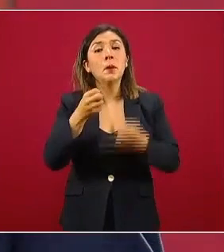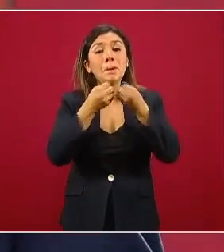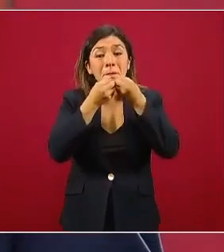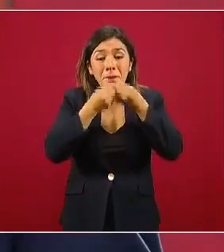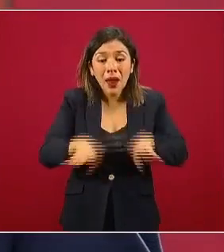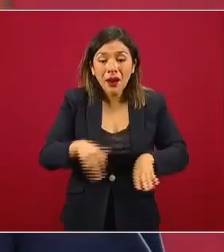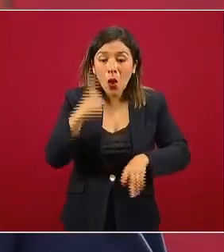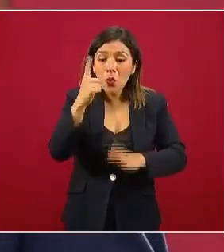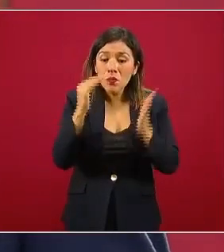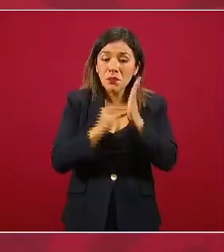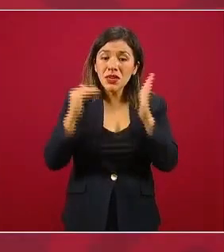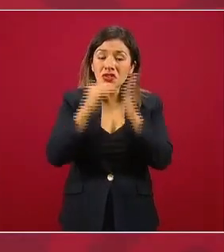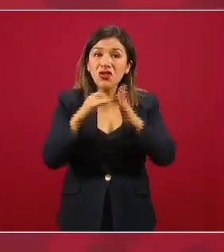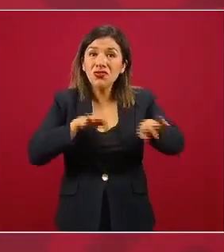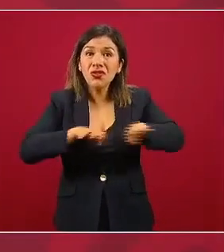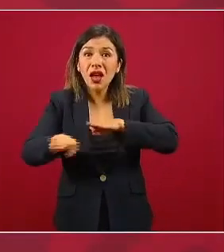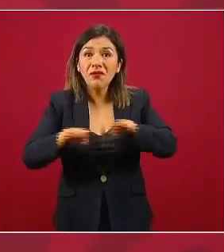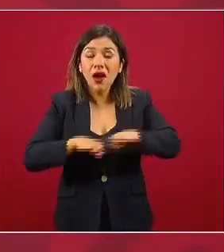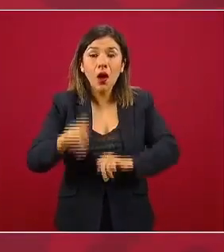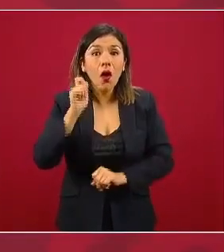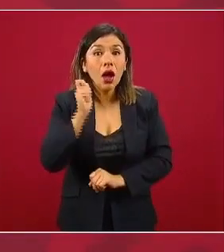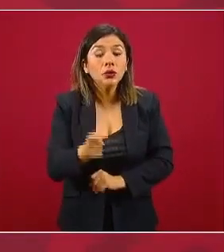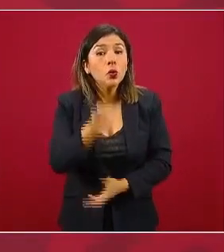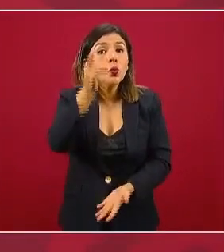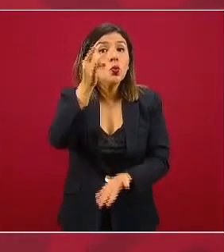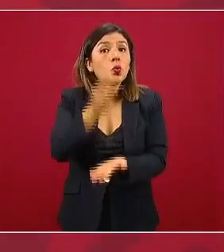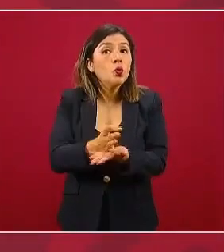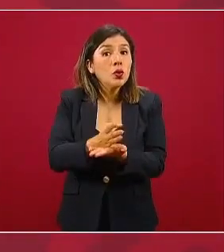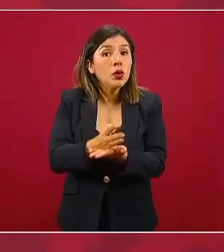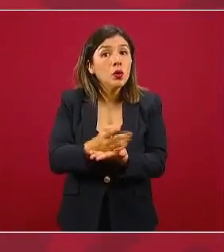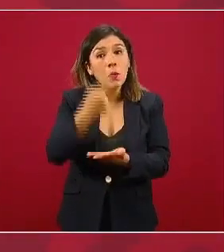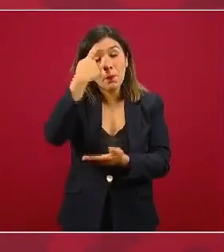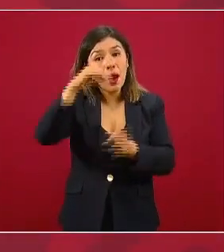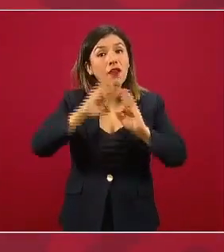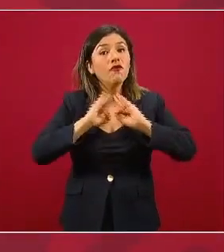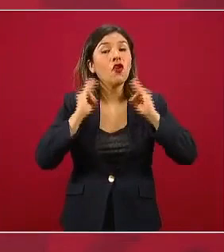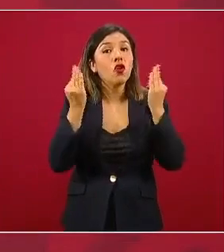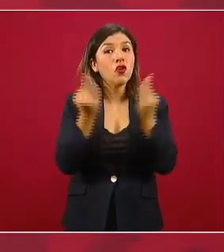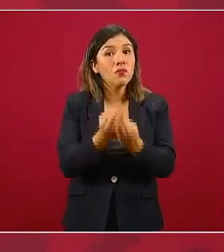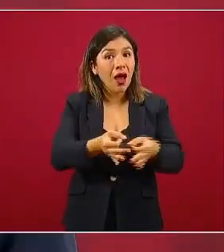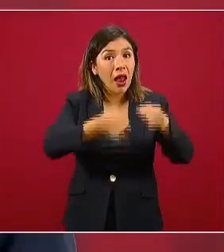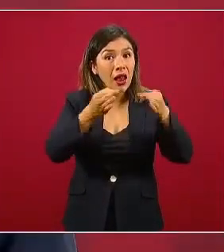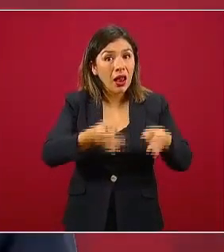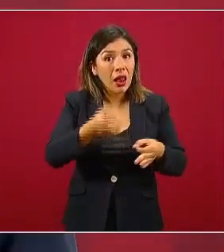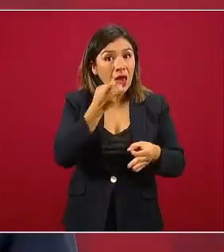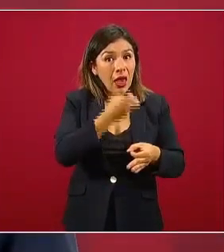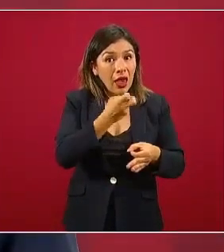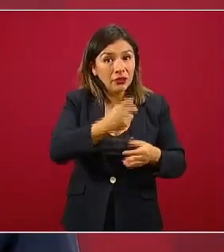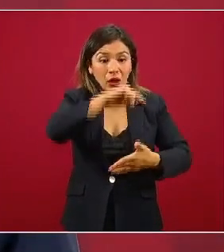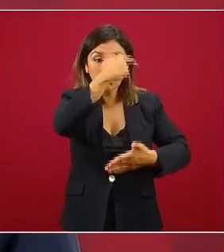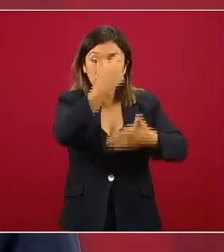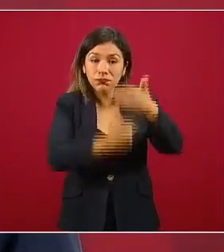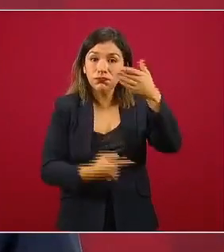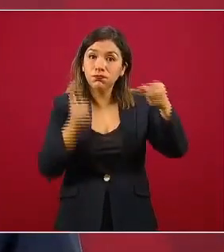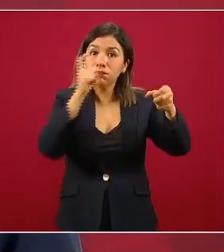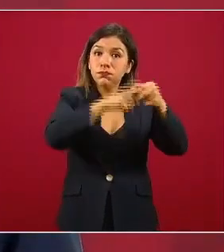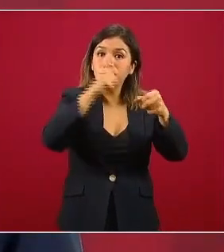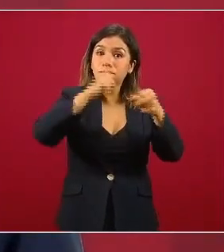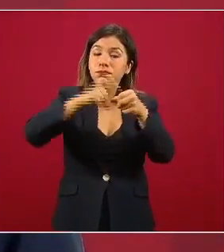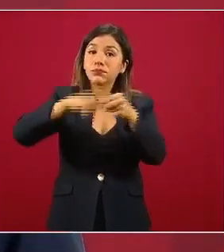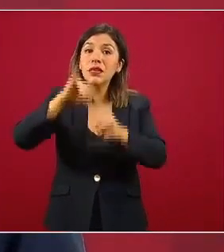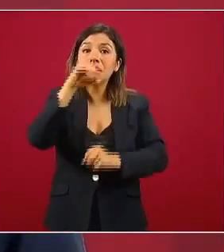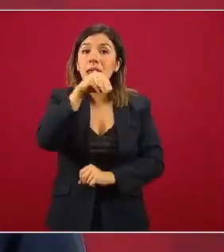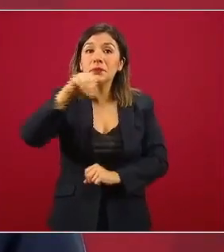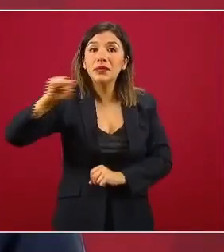1,000,000 de empleos, estamos hablando solo del sector formal, de los trabajadores inscritos en